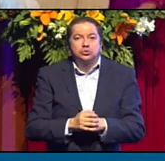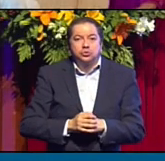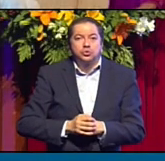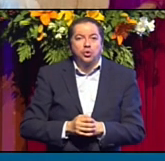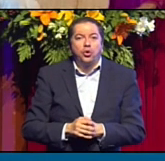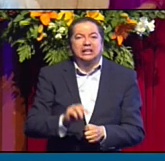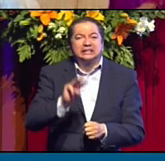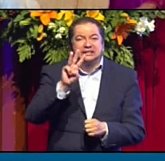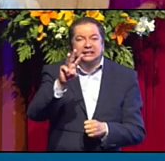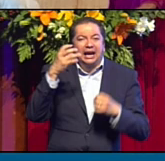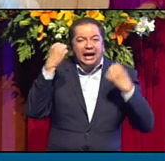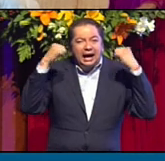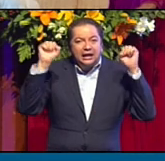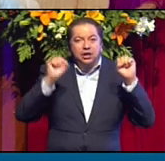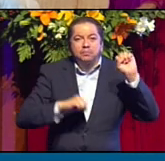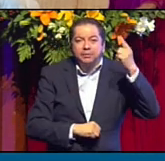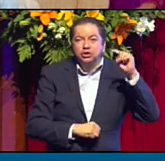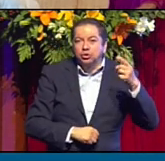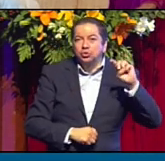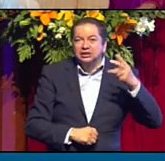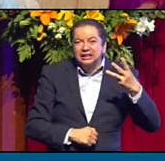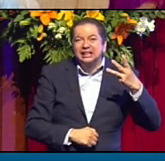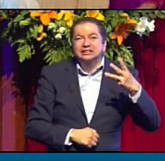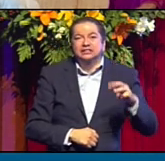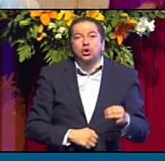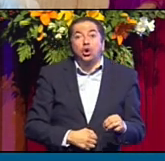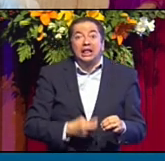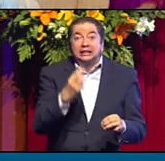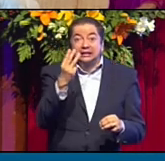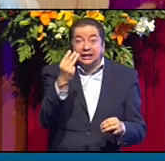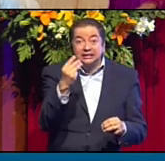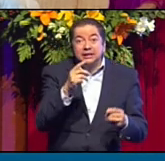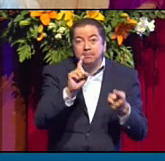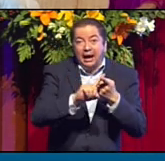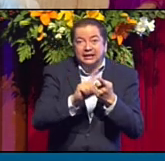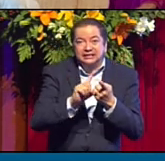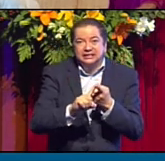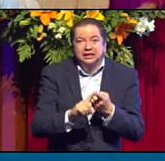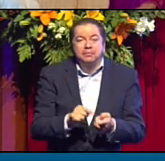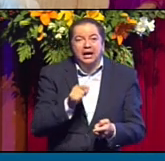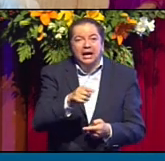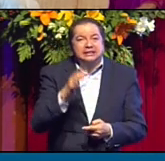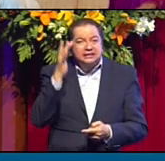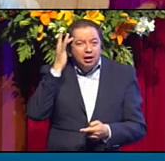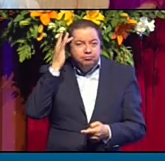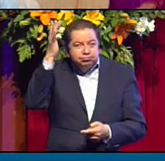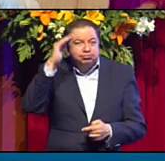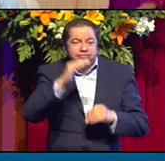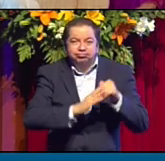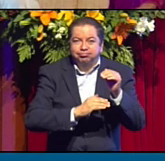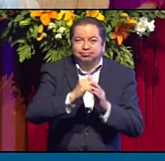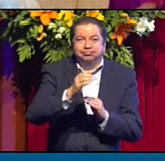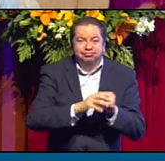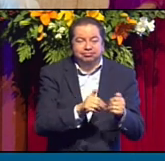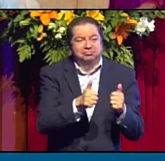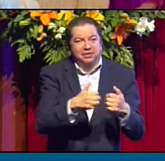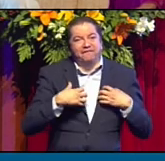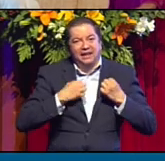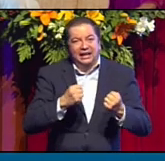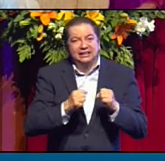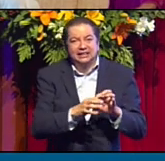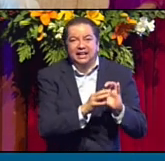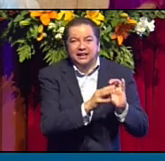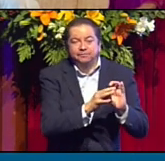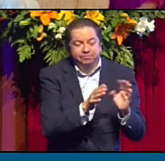claro, 3 ganadores, el primero, segundo y tercero. Tuvimos 13 participantes, pero ese talento y esa valentía se agradece. Y por